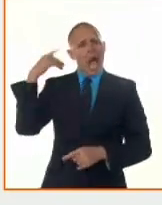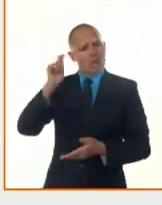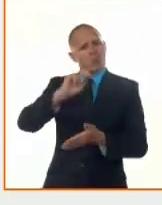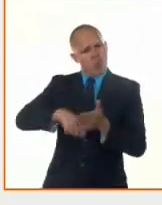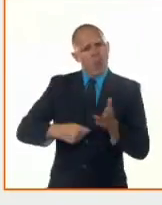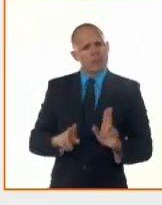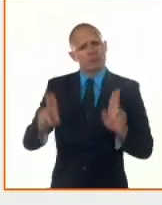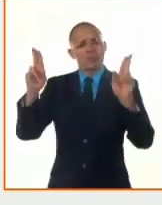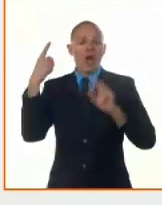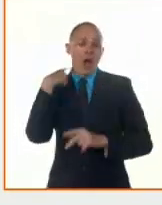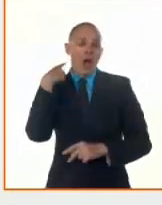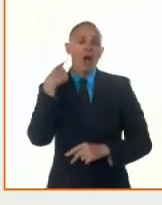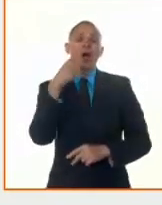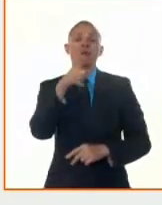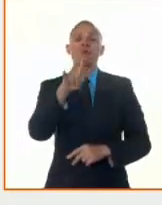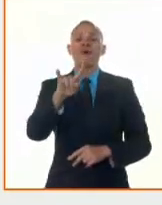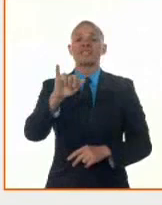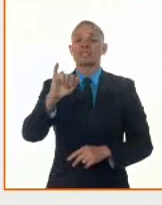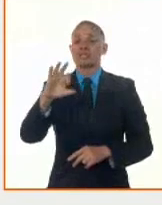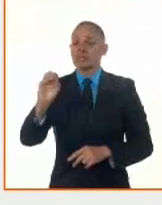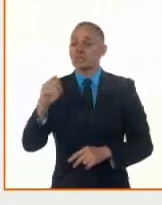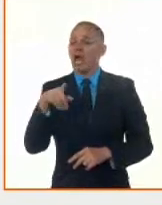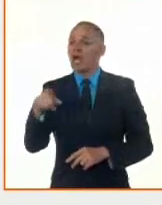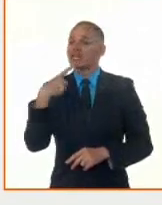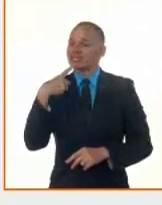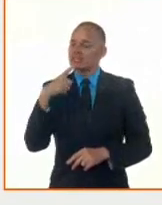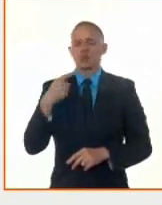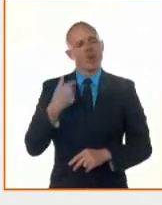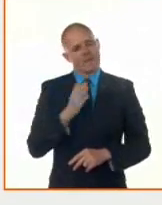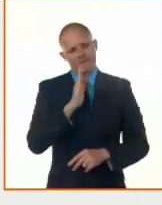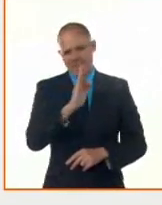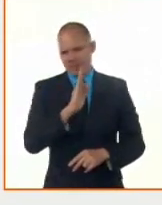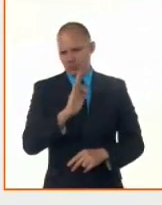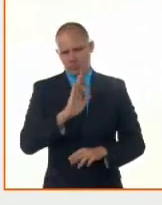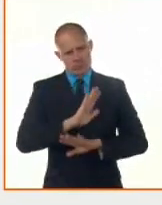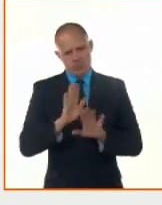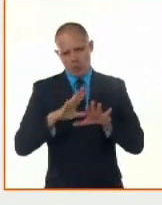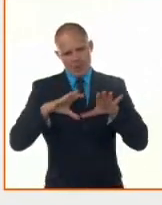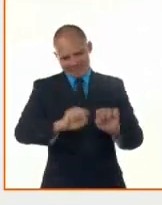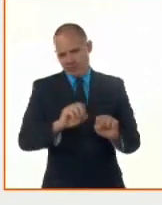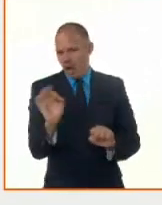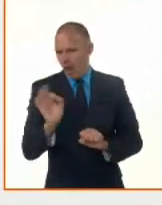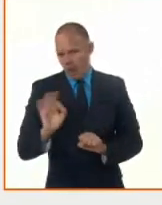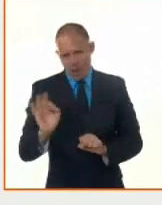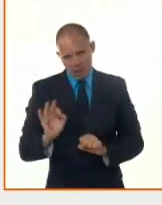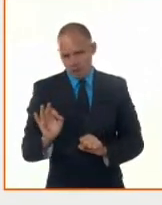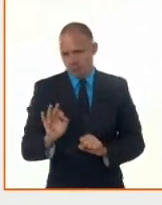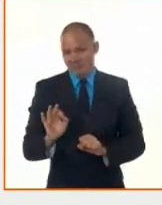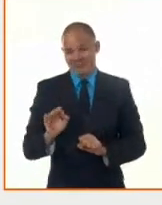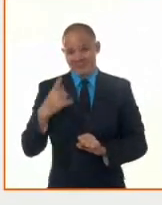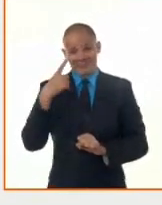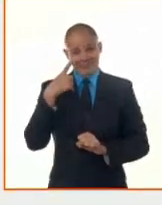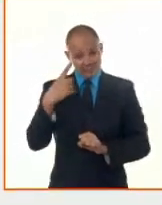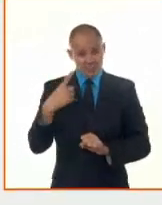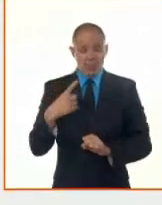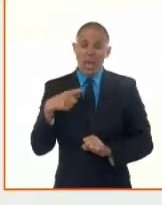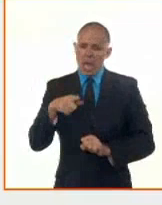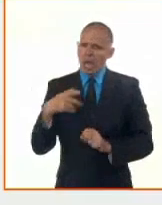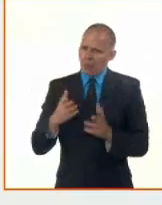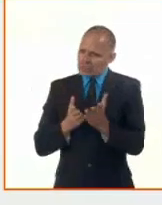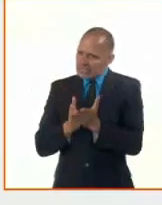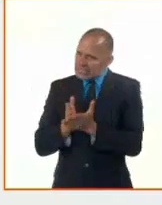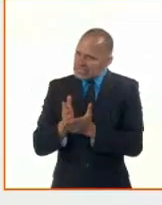en la década con una autoridad nacional Palestina que está en si Jordania pero recuerden que jamás ganó en el 2006 las elecciones